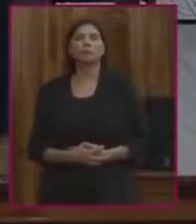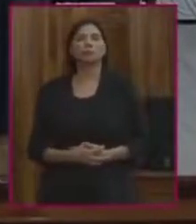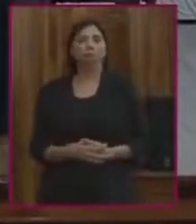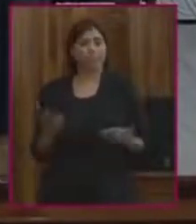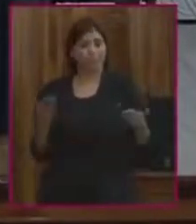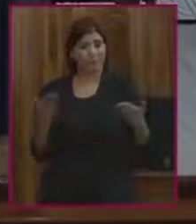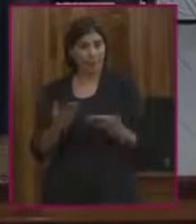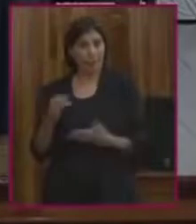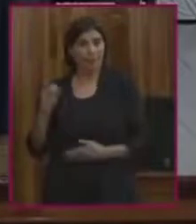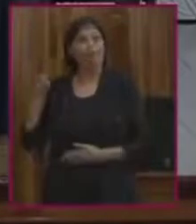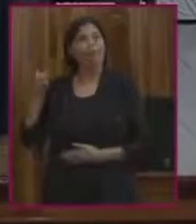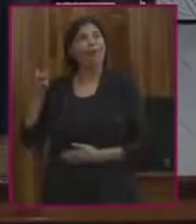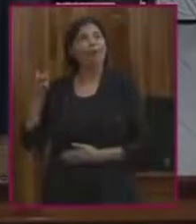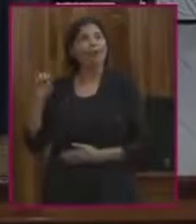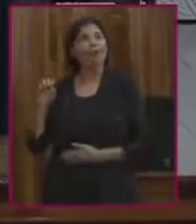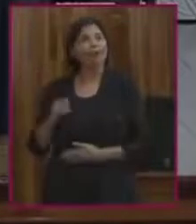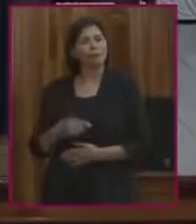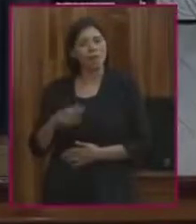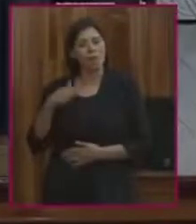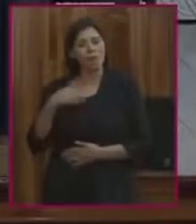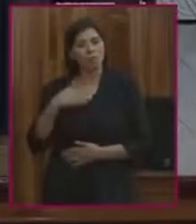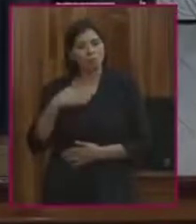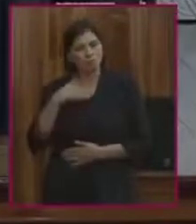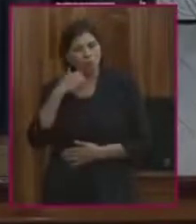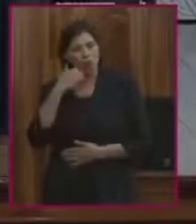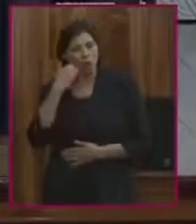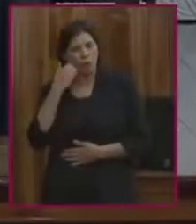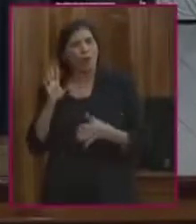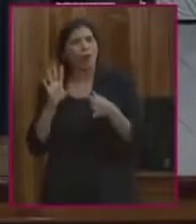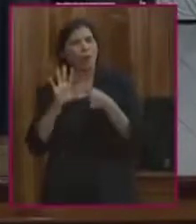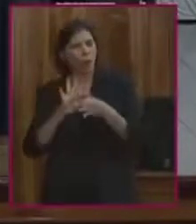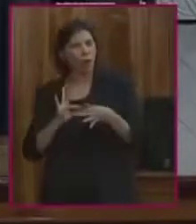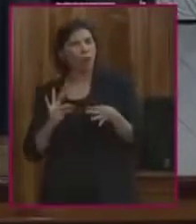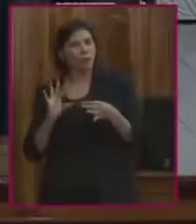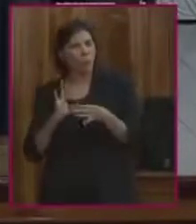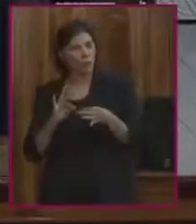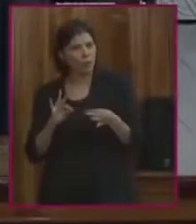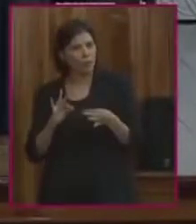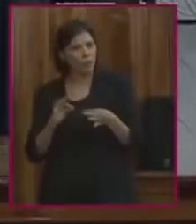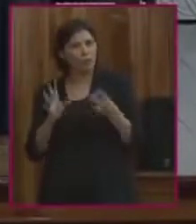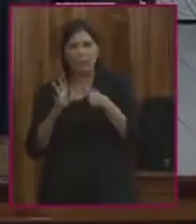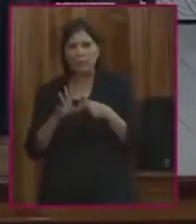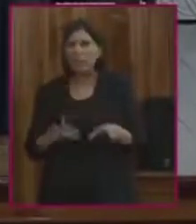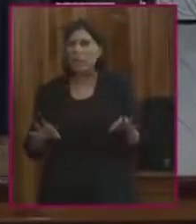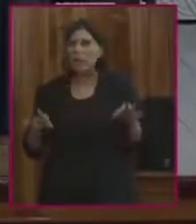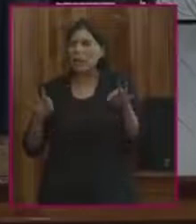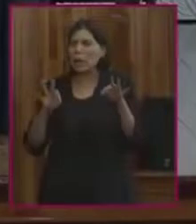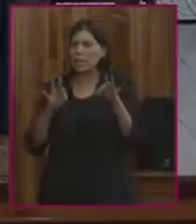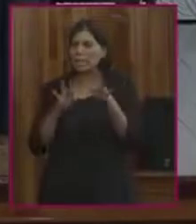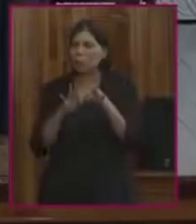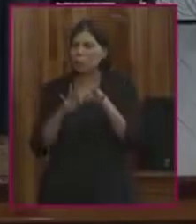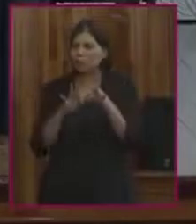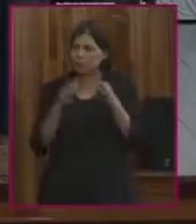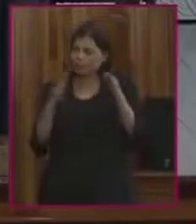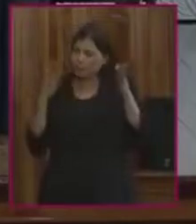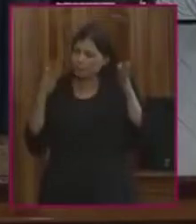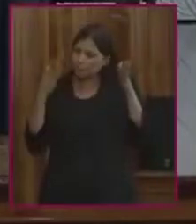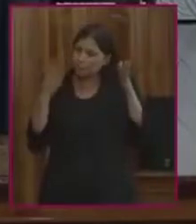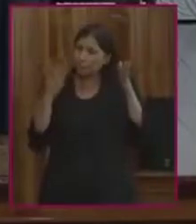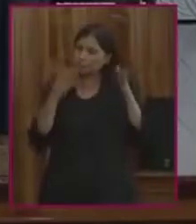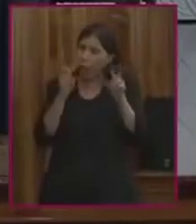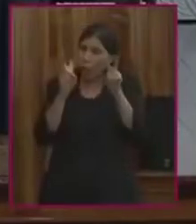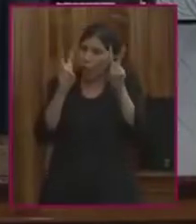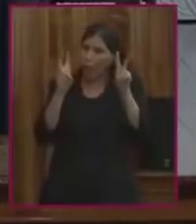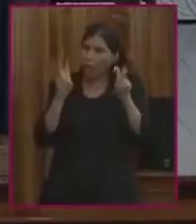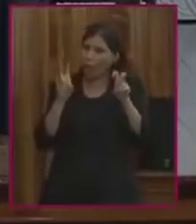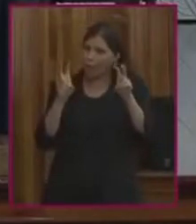Adelante, Inés. Yo quería decir algo más. Me parece muy importante el eje que trae el currículum sobre la igualdad de género.